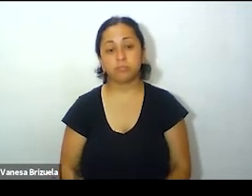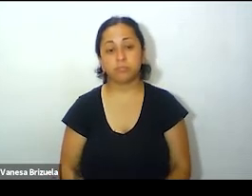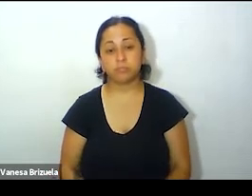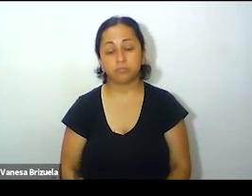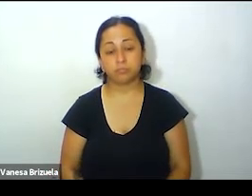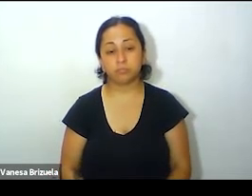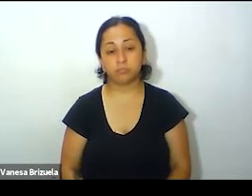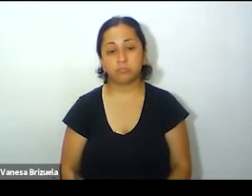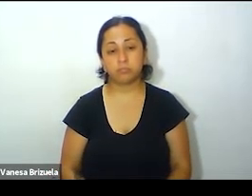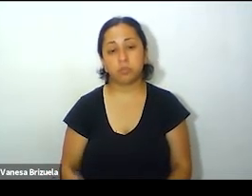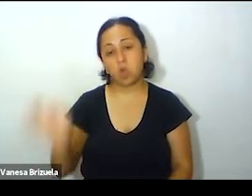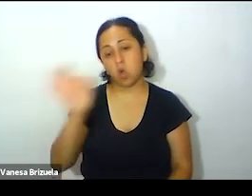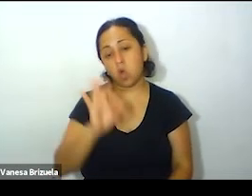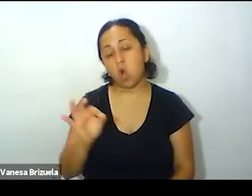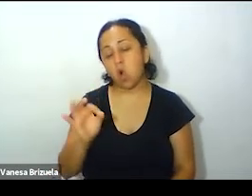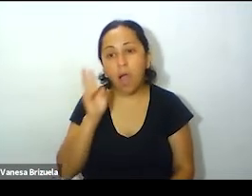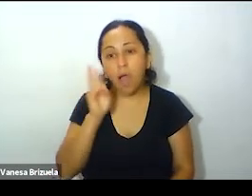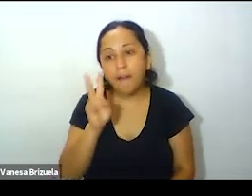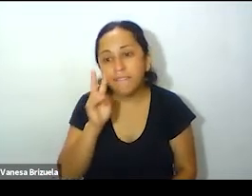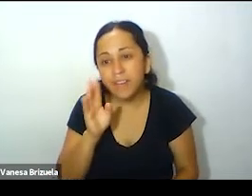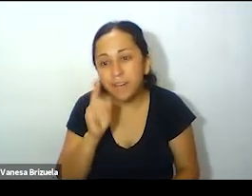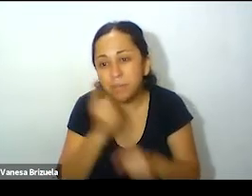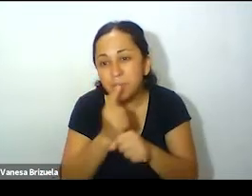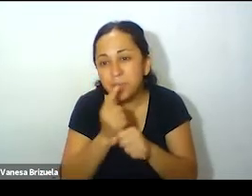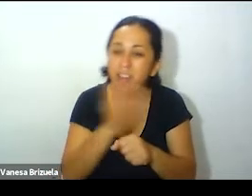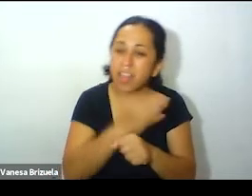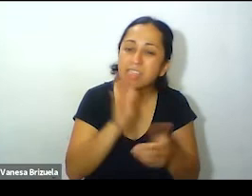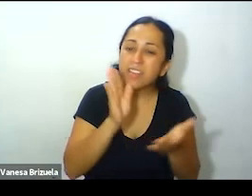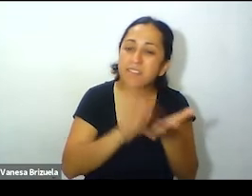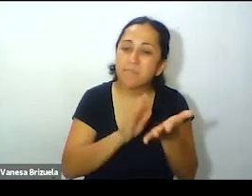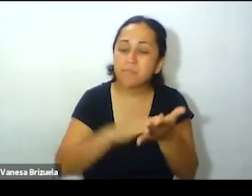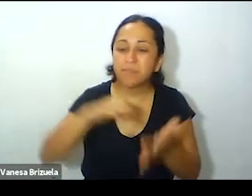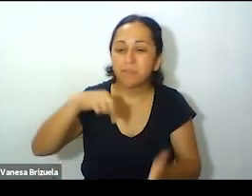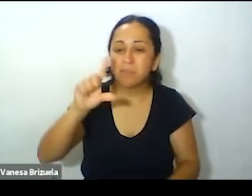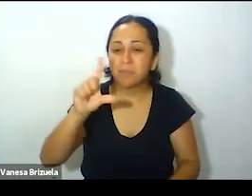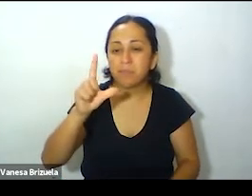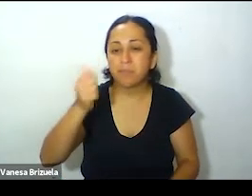o si quieren ir a las plantillas a explorar, acá dice.